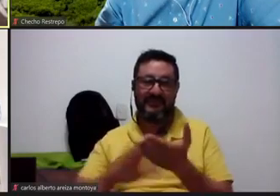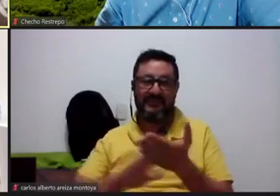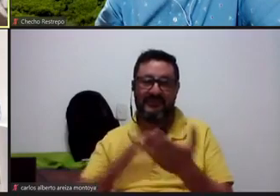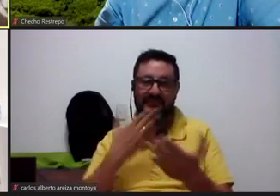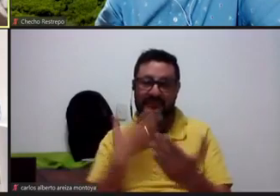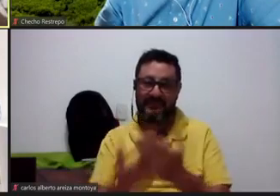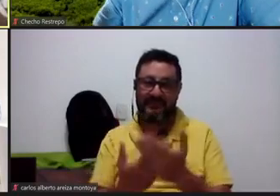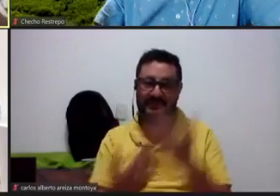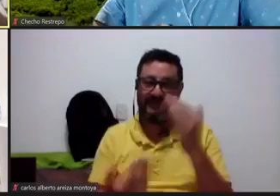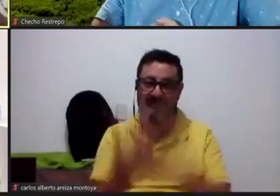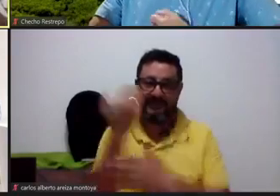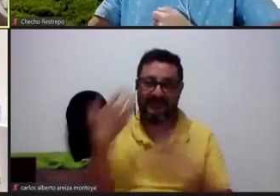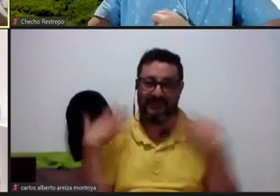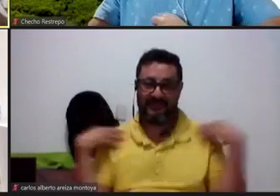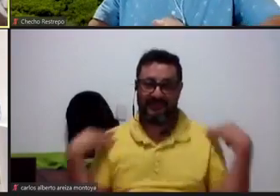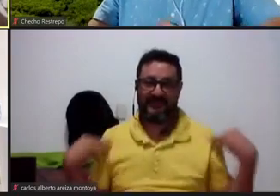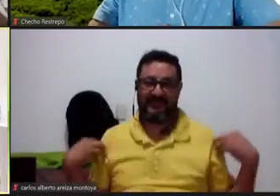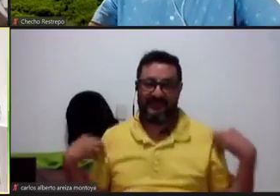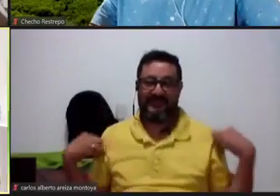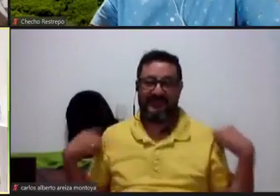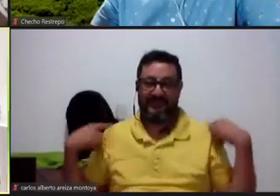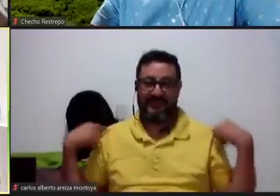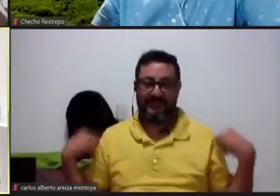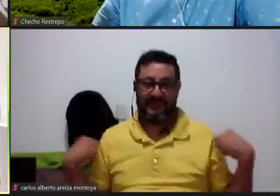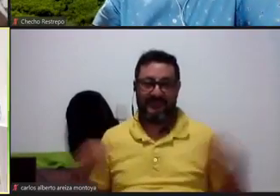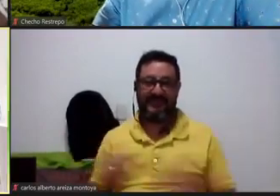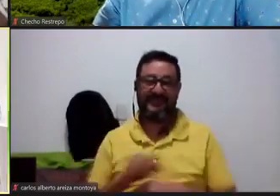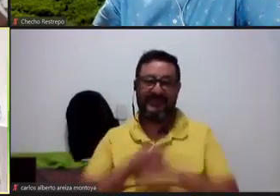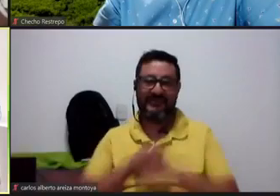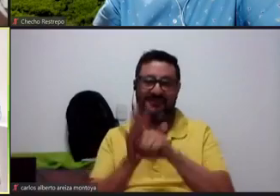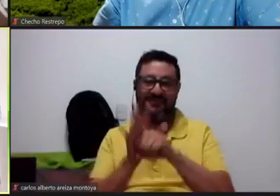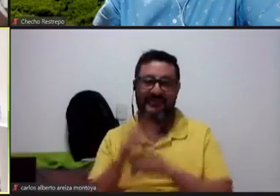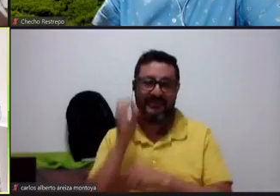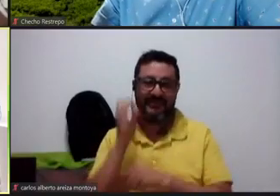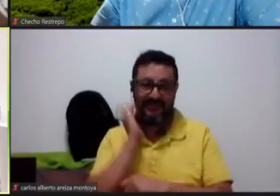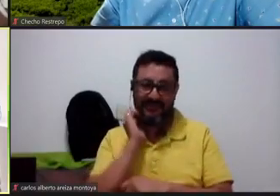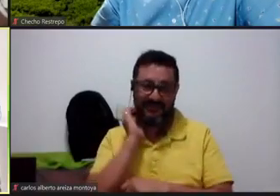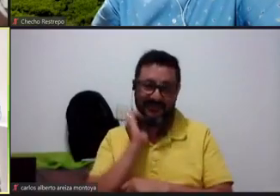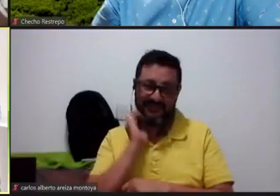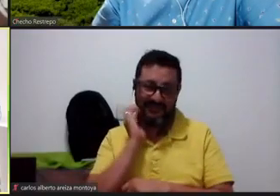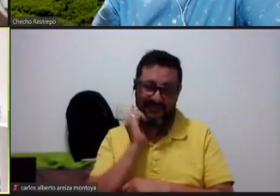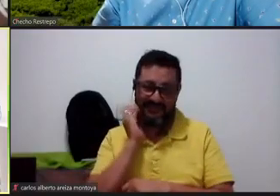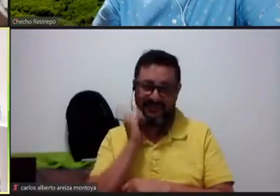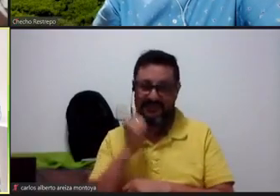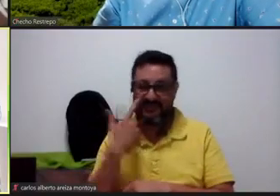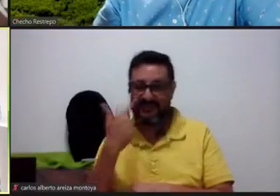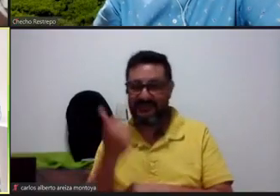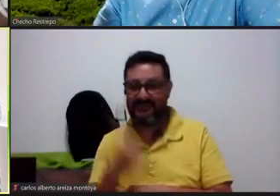estrenando. O sea, qué bien, Sebas. Me alegra mucho